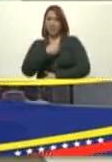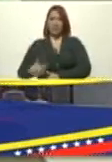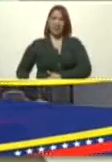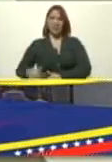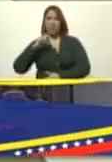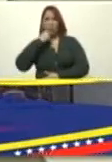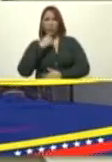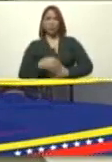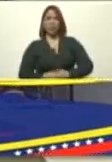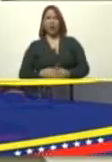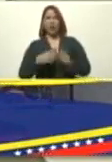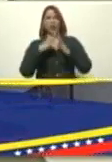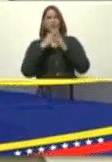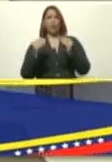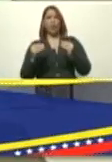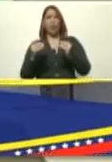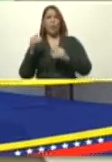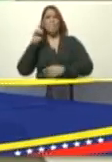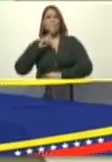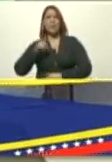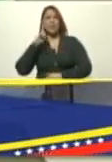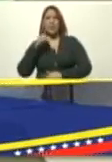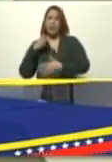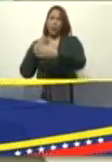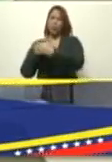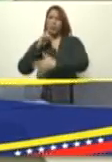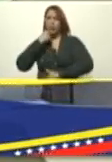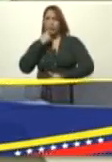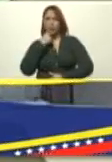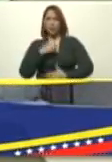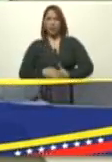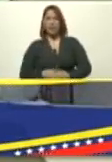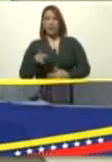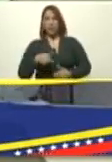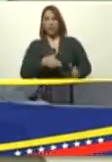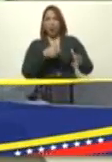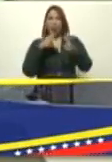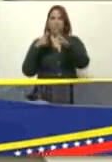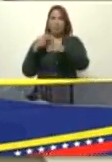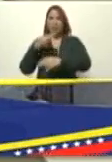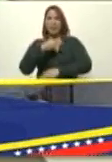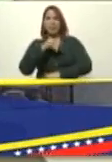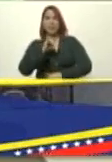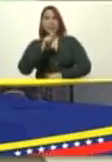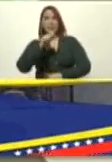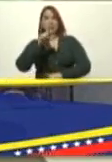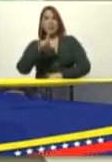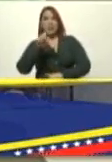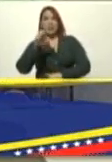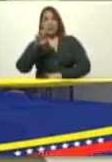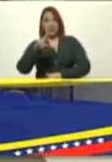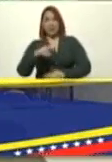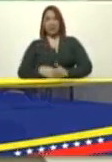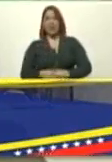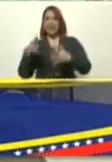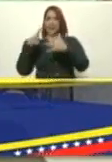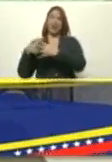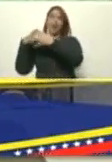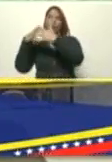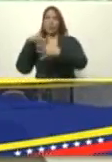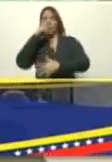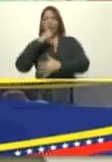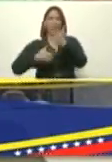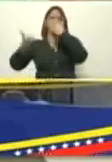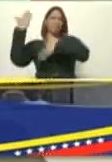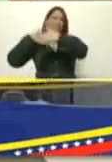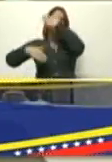todas estas mentiras contra Rusia, fueron el arma de Hitler y de Estados Unidos en la década del 30